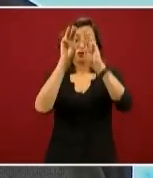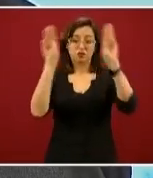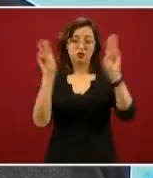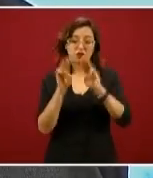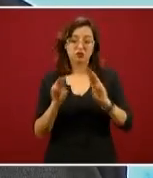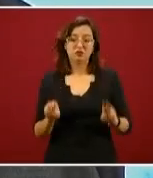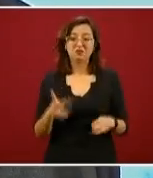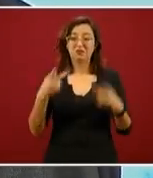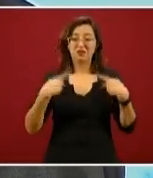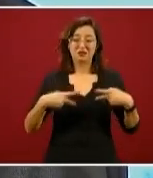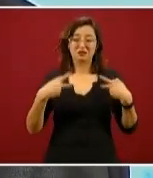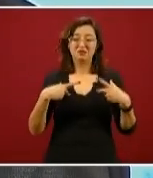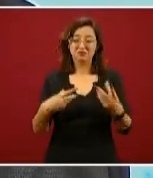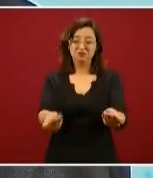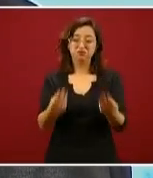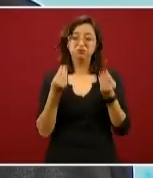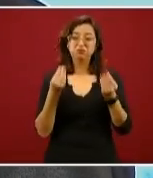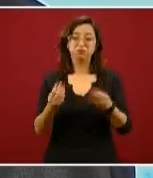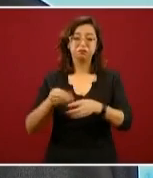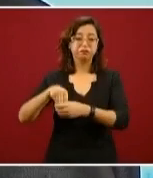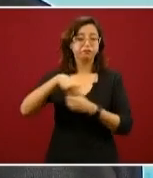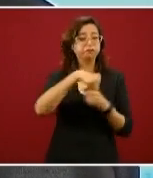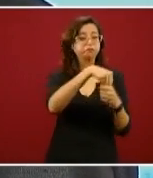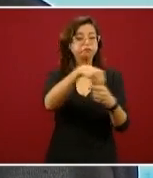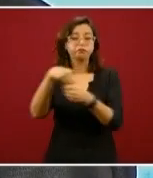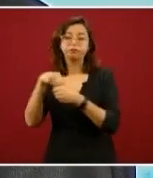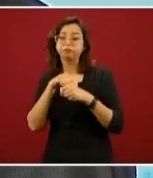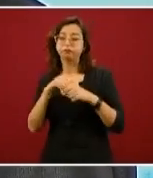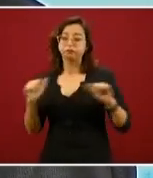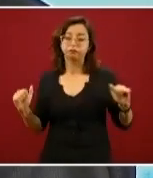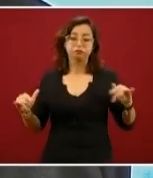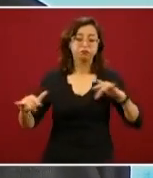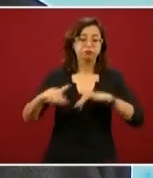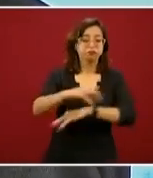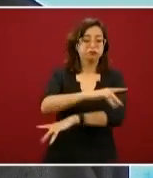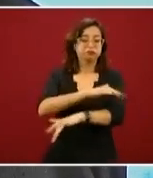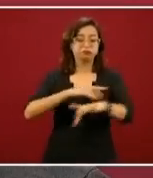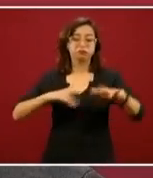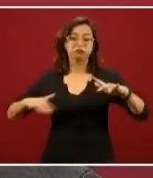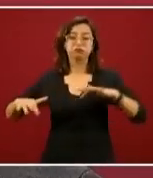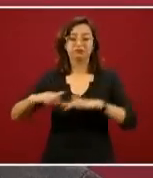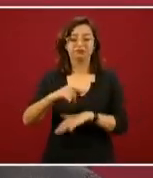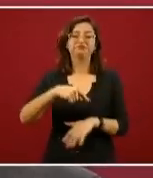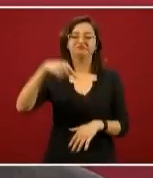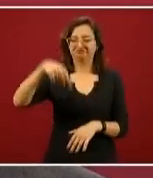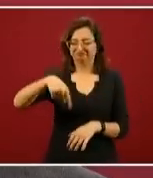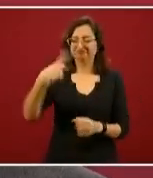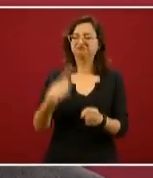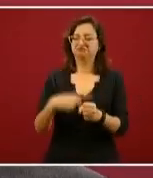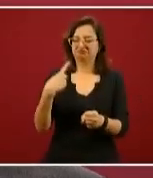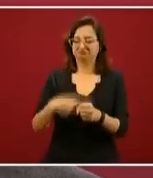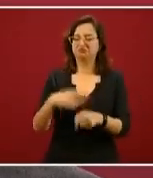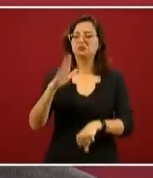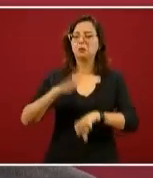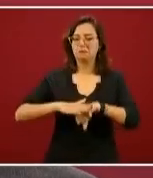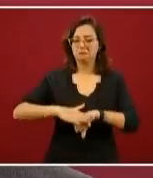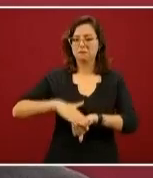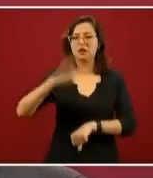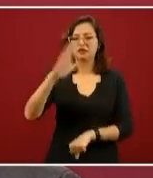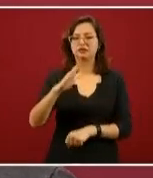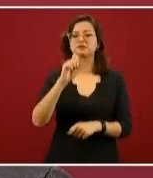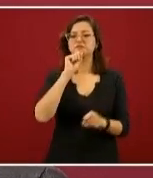México tenemos la mayor concentración de población y esperablemente vamos a tener no solamente la mayor número de casos, sino la